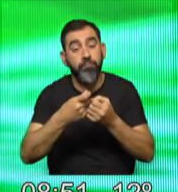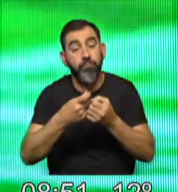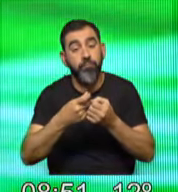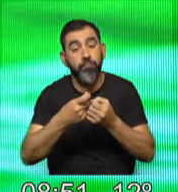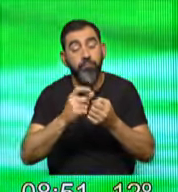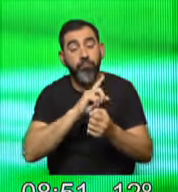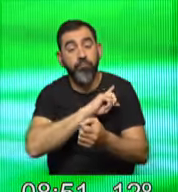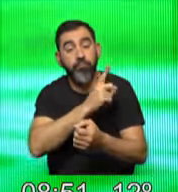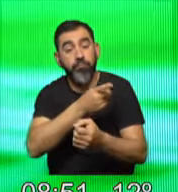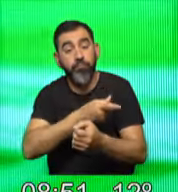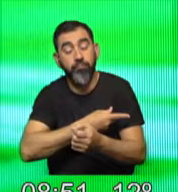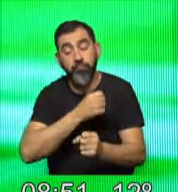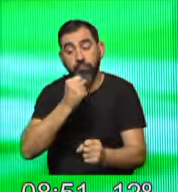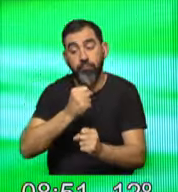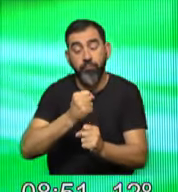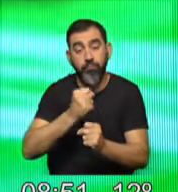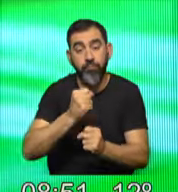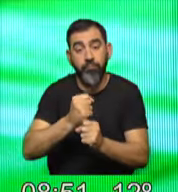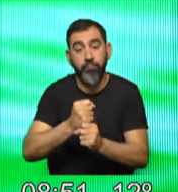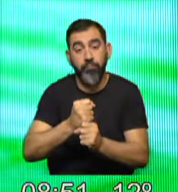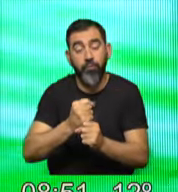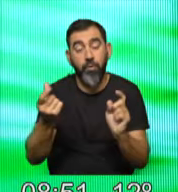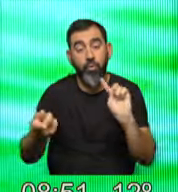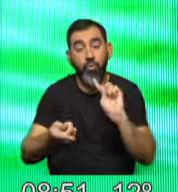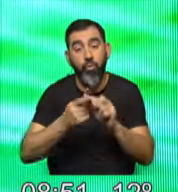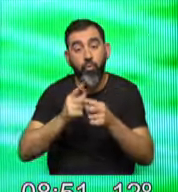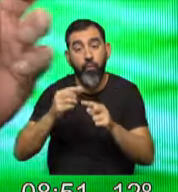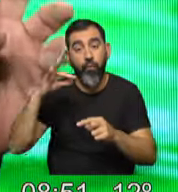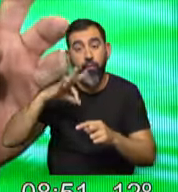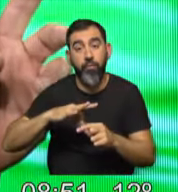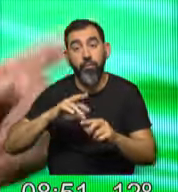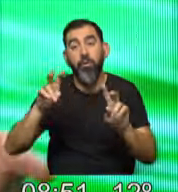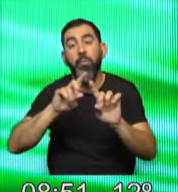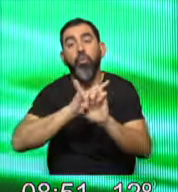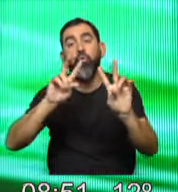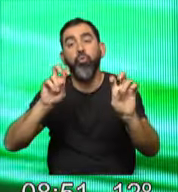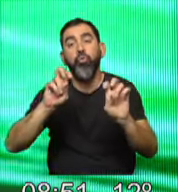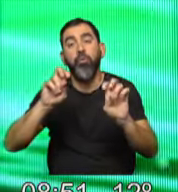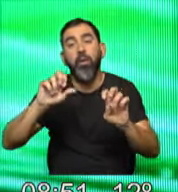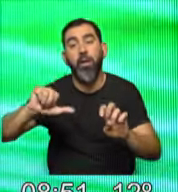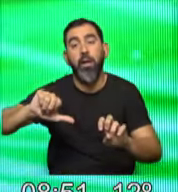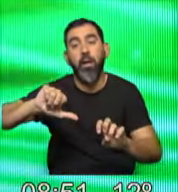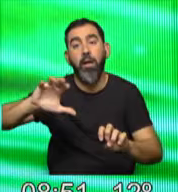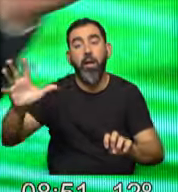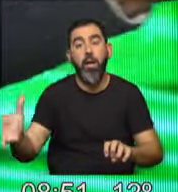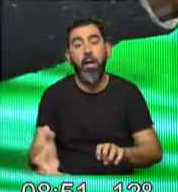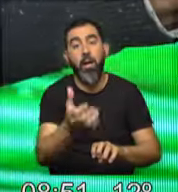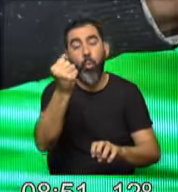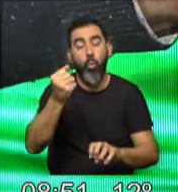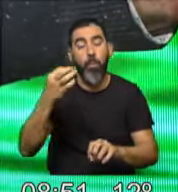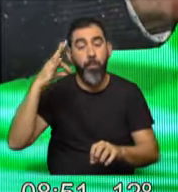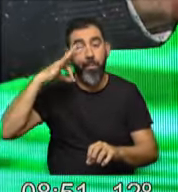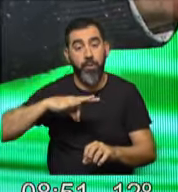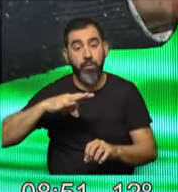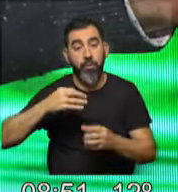de a fortalecer la posición de los trabajadores en los consejos de salario donde no es solamente la recuperación salarial de las pérdidas